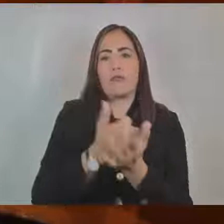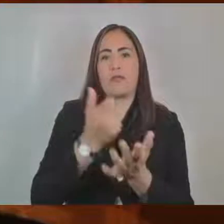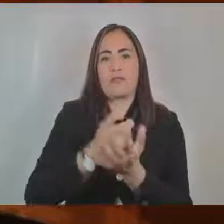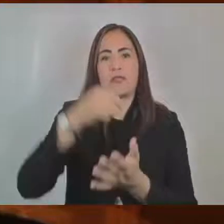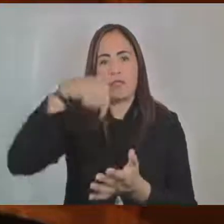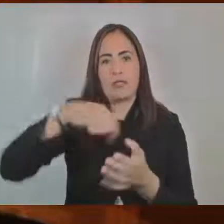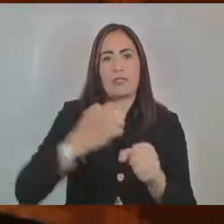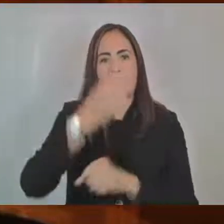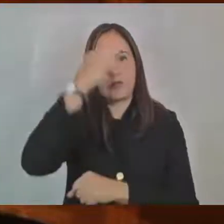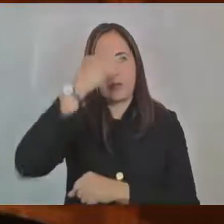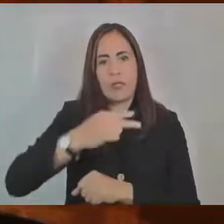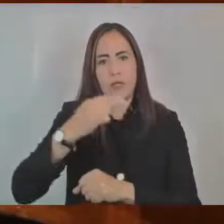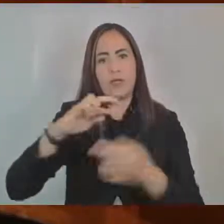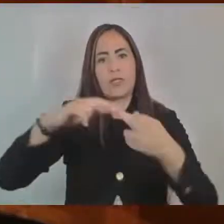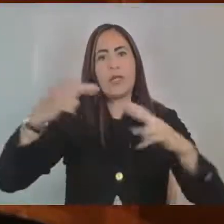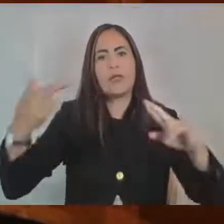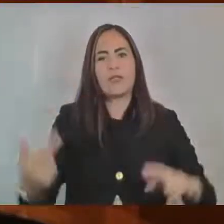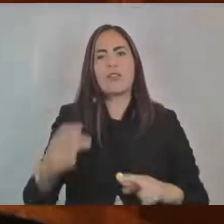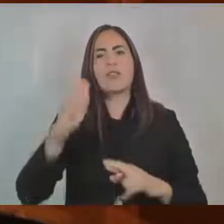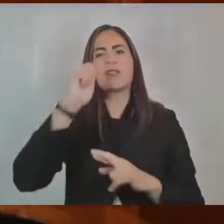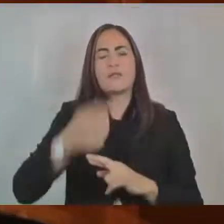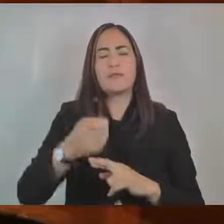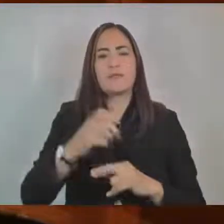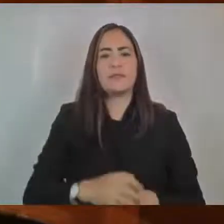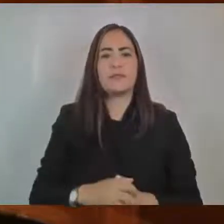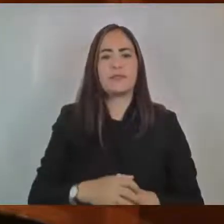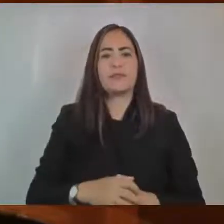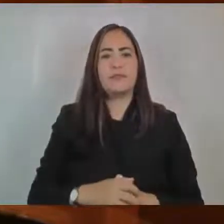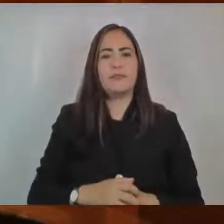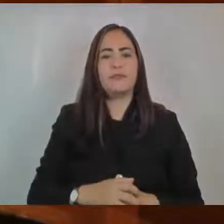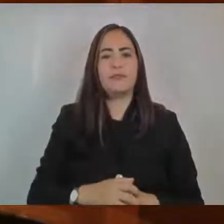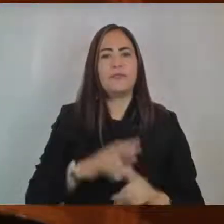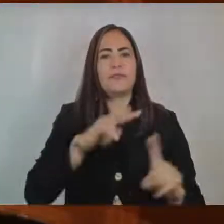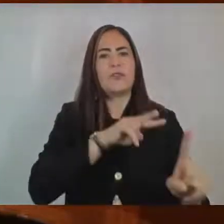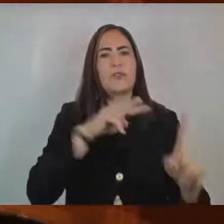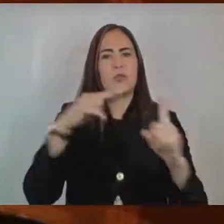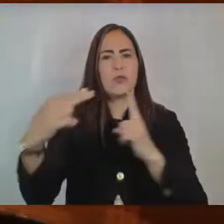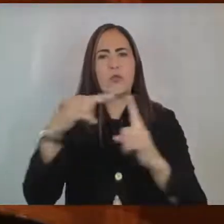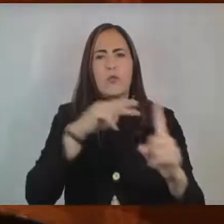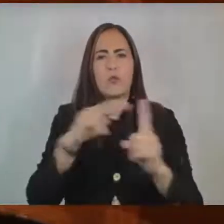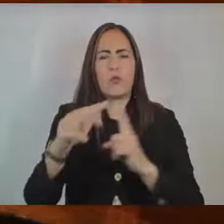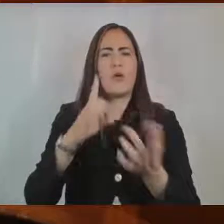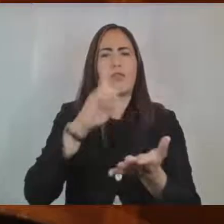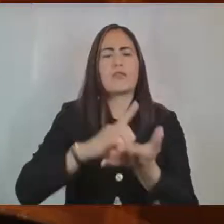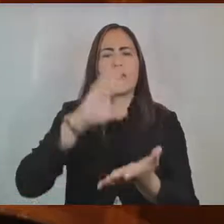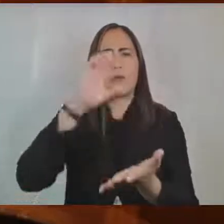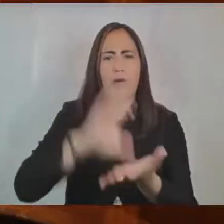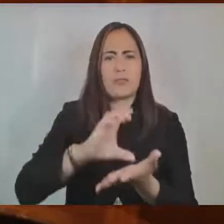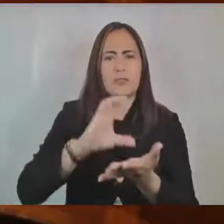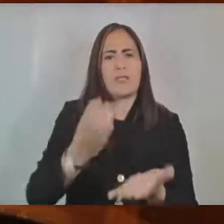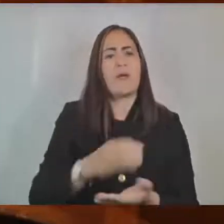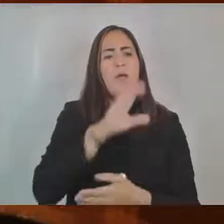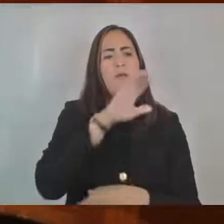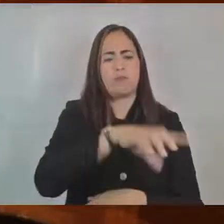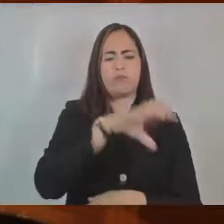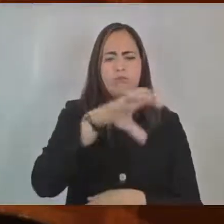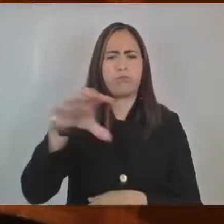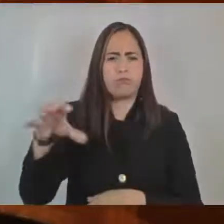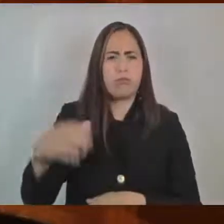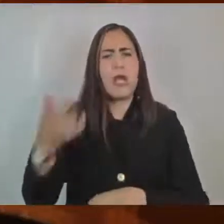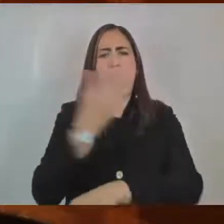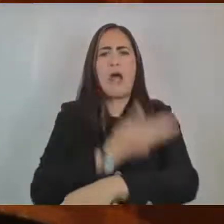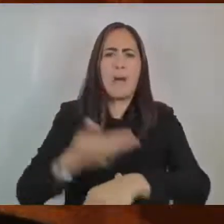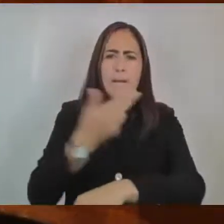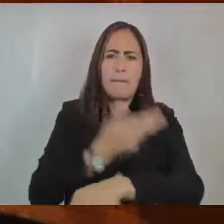de México, relacionadas con la incorporación de la perspectiva de discapacidad de los distintos procedimientos